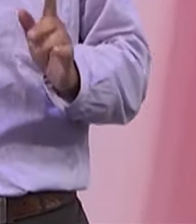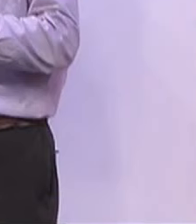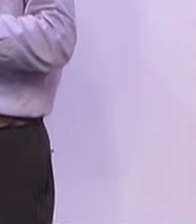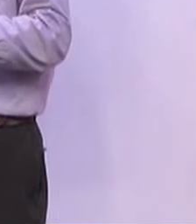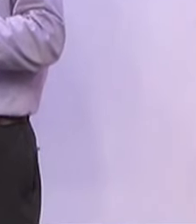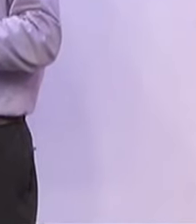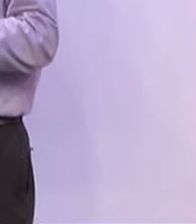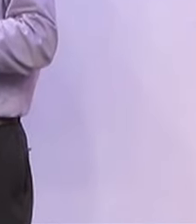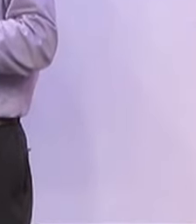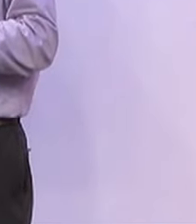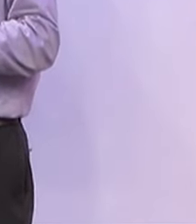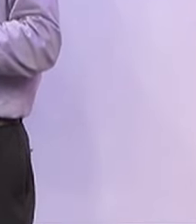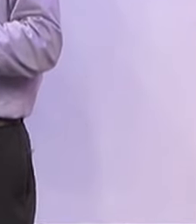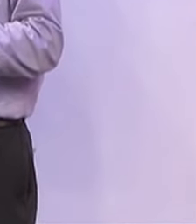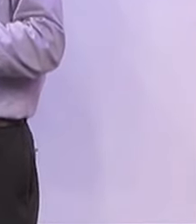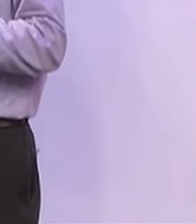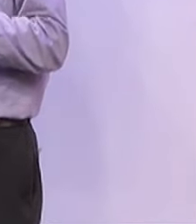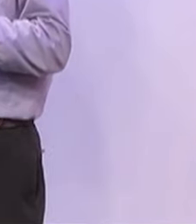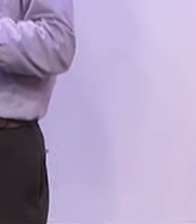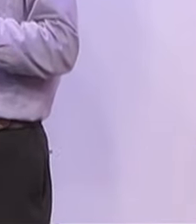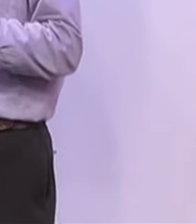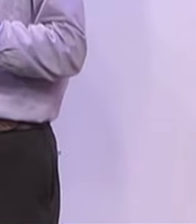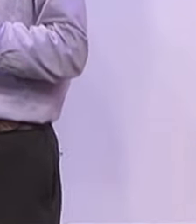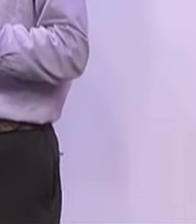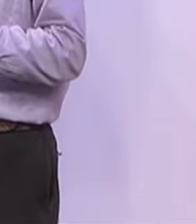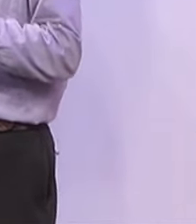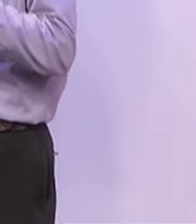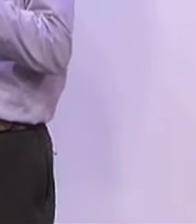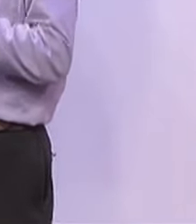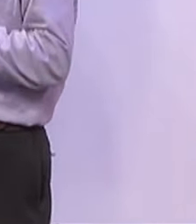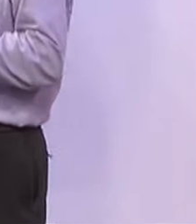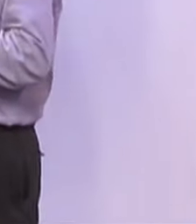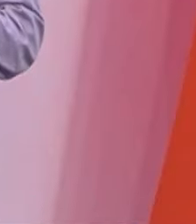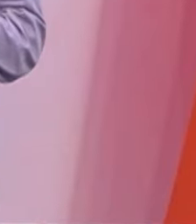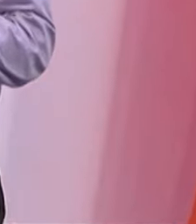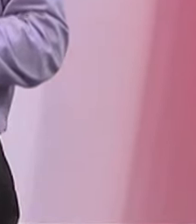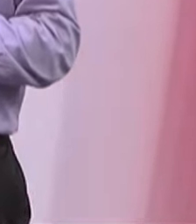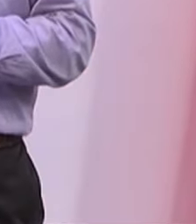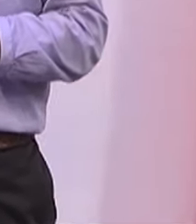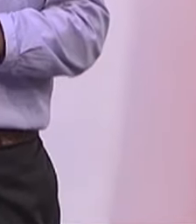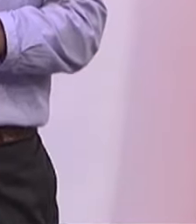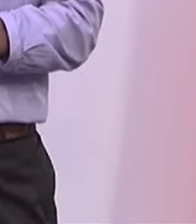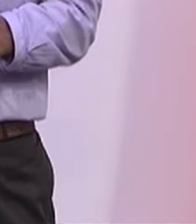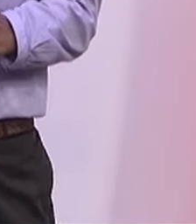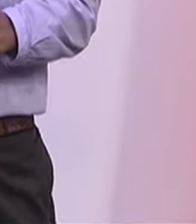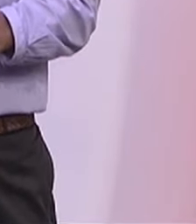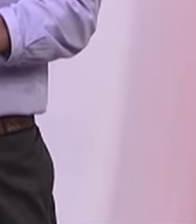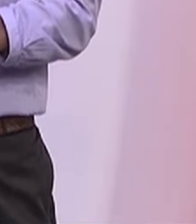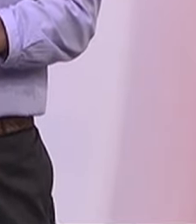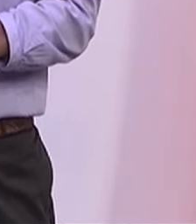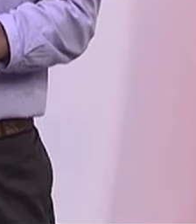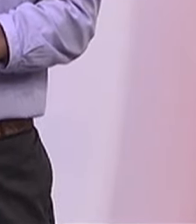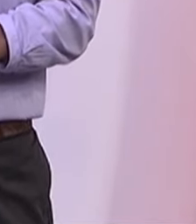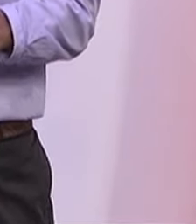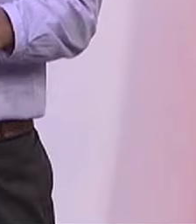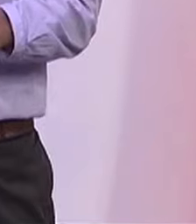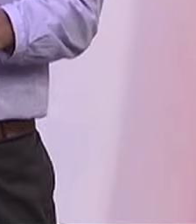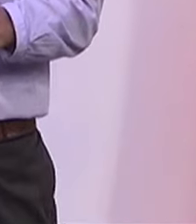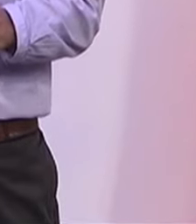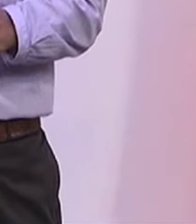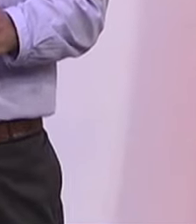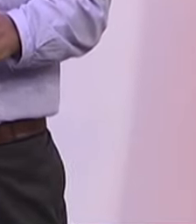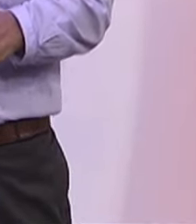Y a eso al final las va a hacer como una pregunta. ¿Okay? Recuerden eso, es importante. En español nosotros utilizamos al inicio y al final.